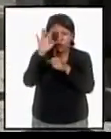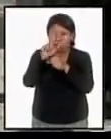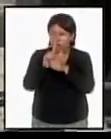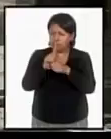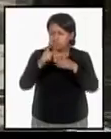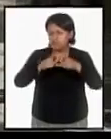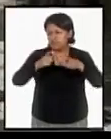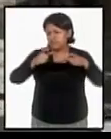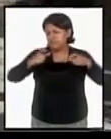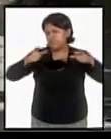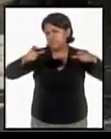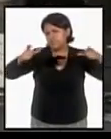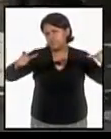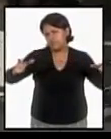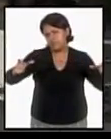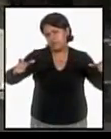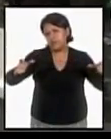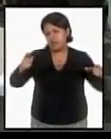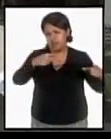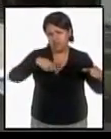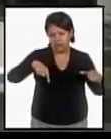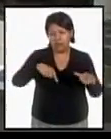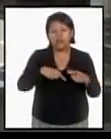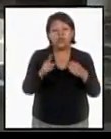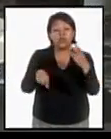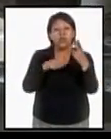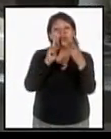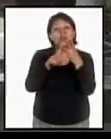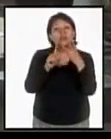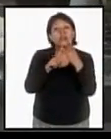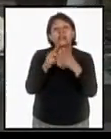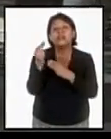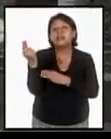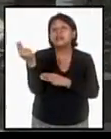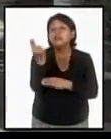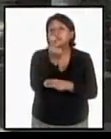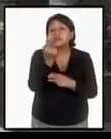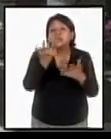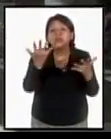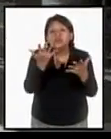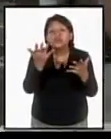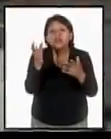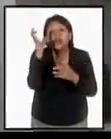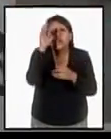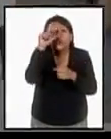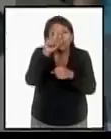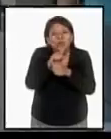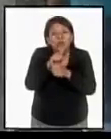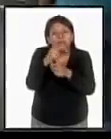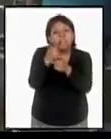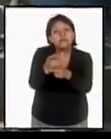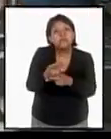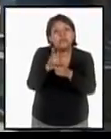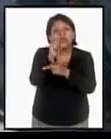crecido enormemente entre nosotros. La tercera, que tenemos que construir una cultura de la